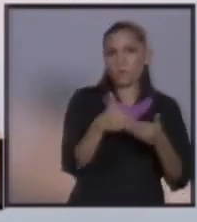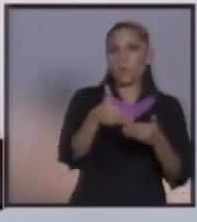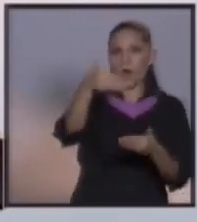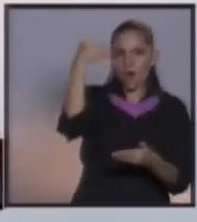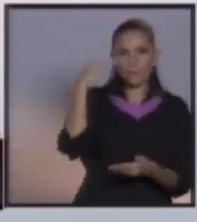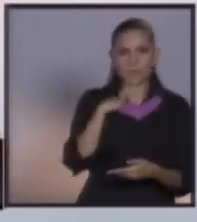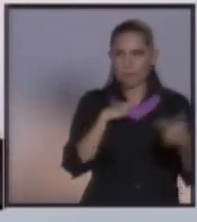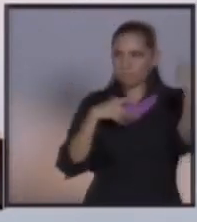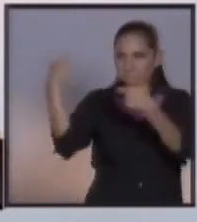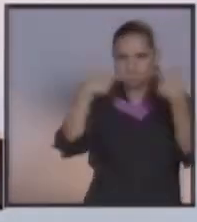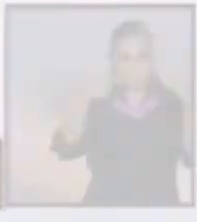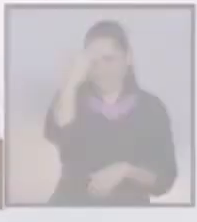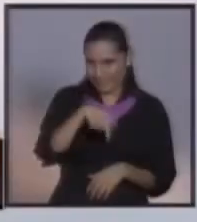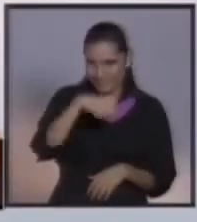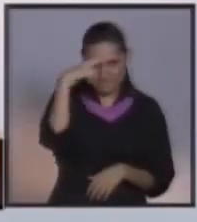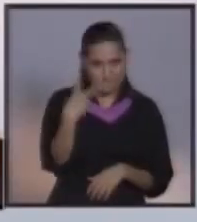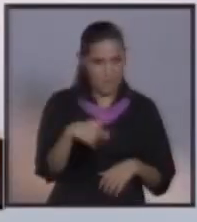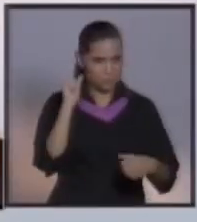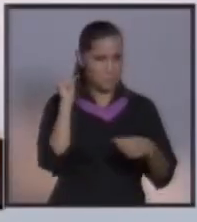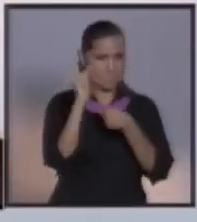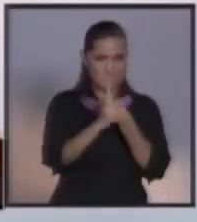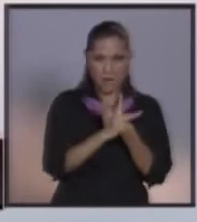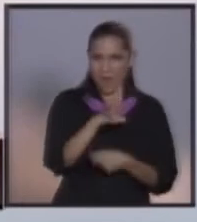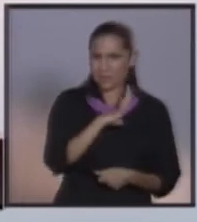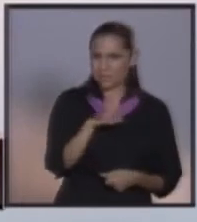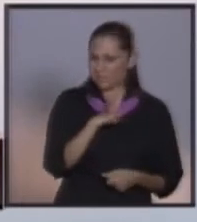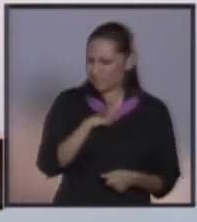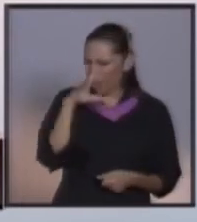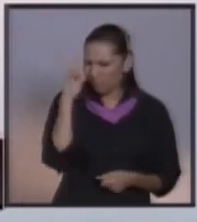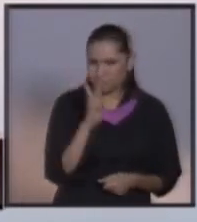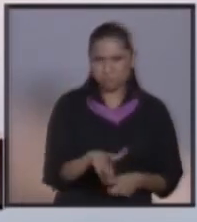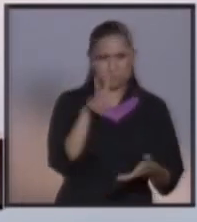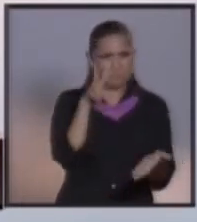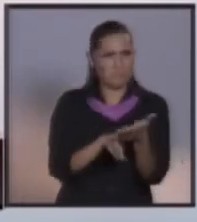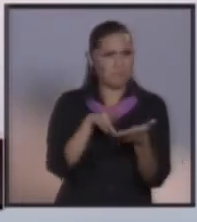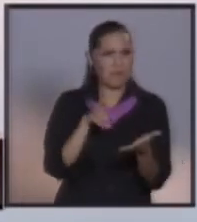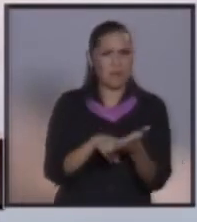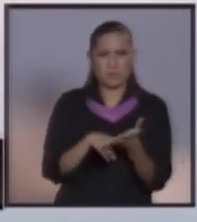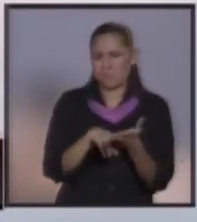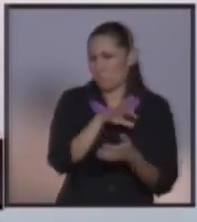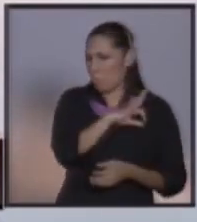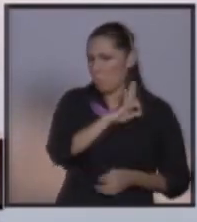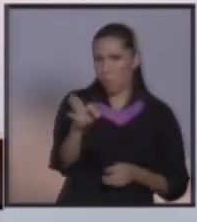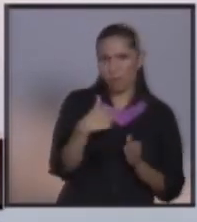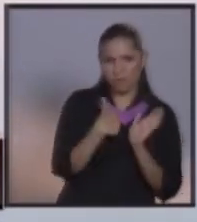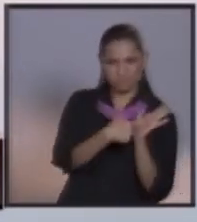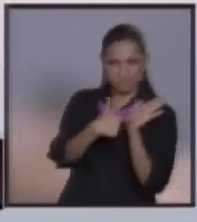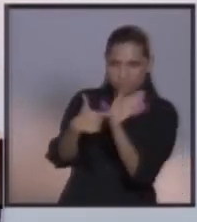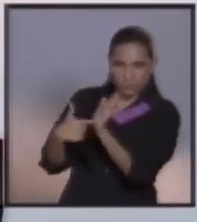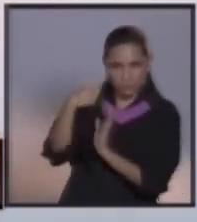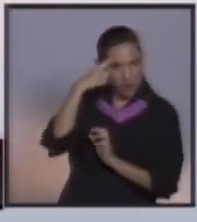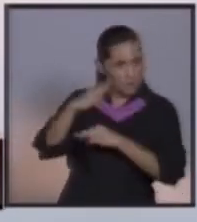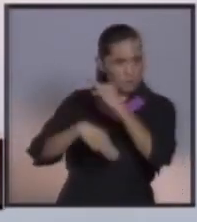atrajera mayor inversión extranjera. Somos un país con un enorme potencial que hay que saber ofertar al mundo, pero para